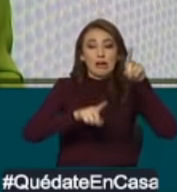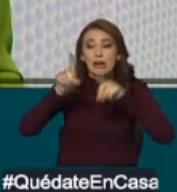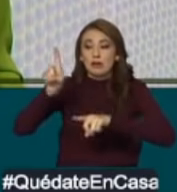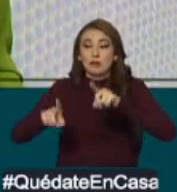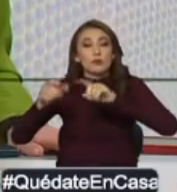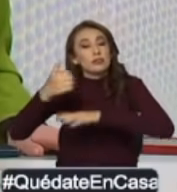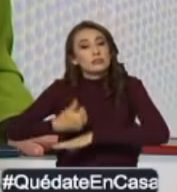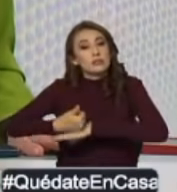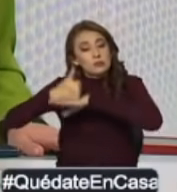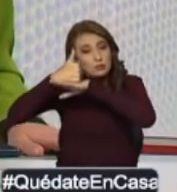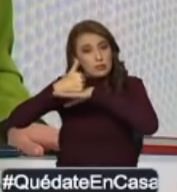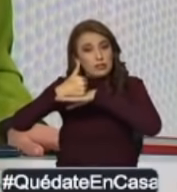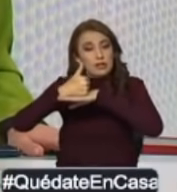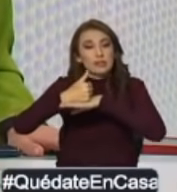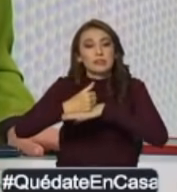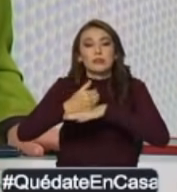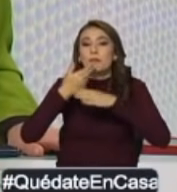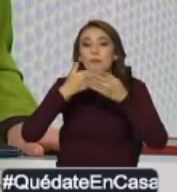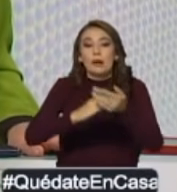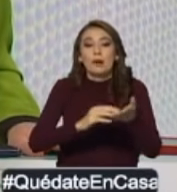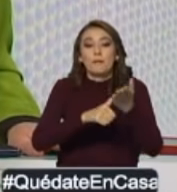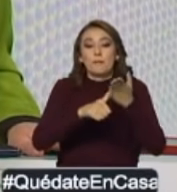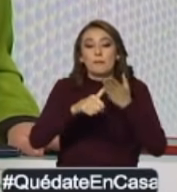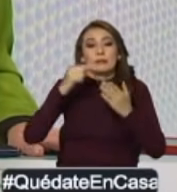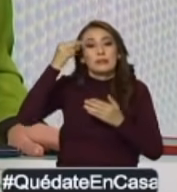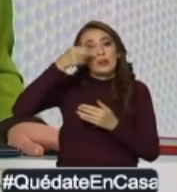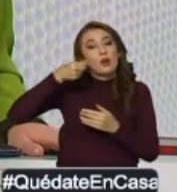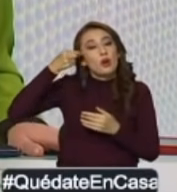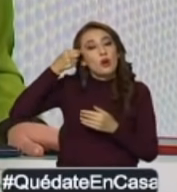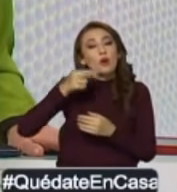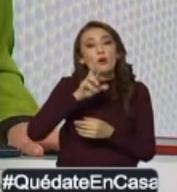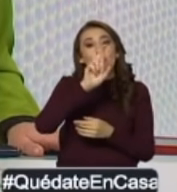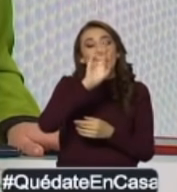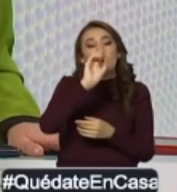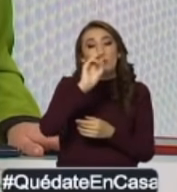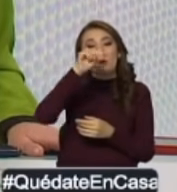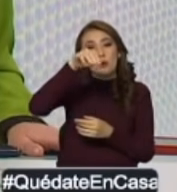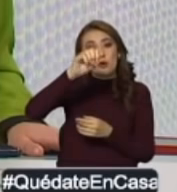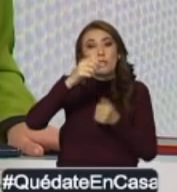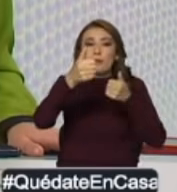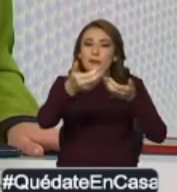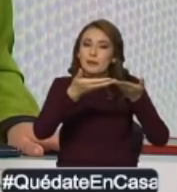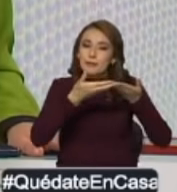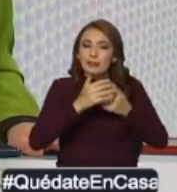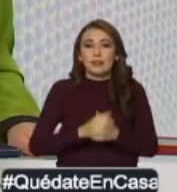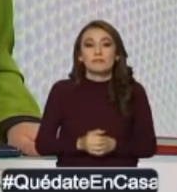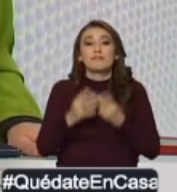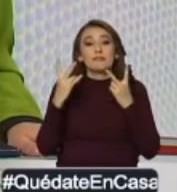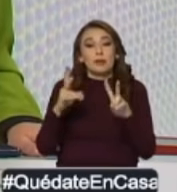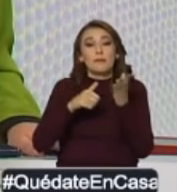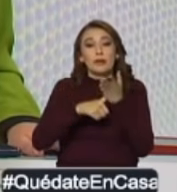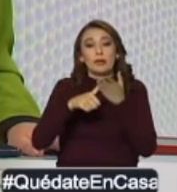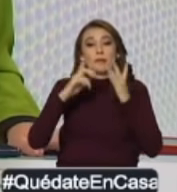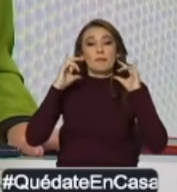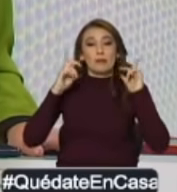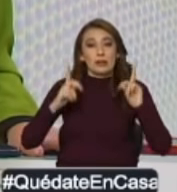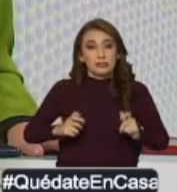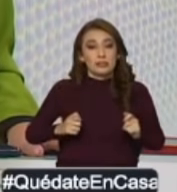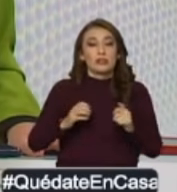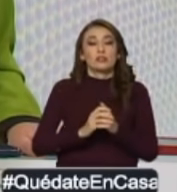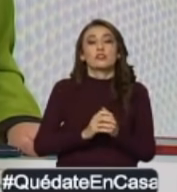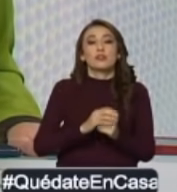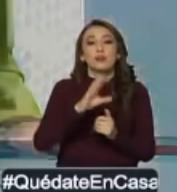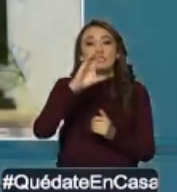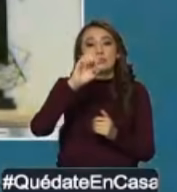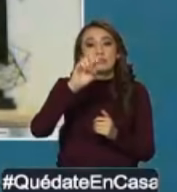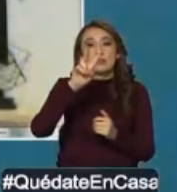autoridades gubernamentales, entre ellas la ministra de Gobierno María Paula Romo, a quien damos la bienvenida, también al ministro de Salud Pública Juan Carlos Ceballos,